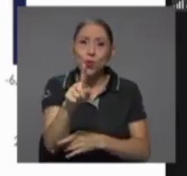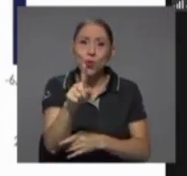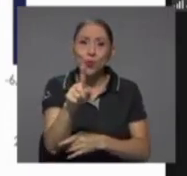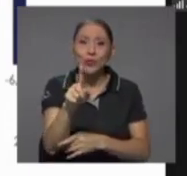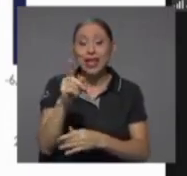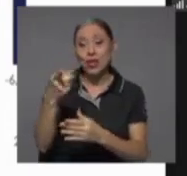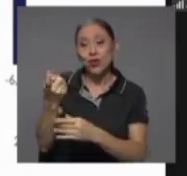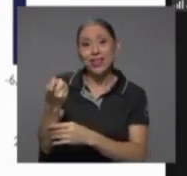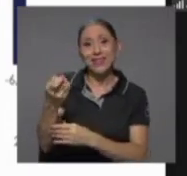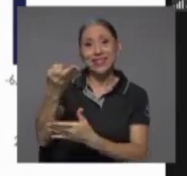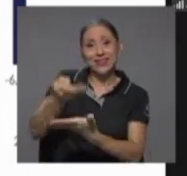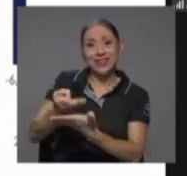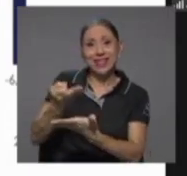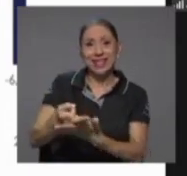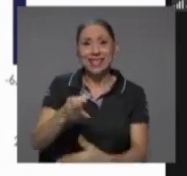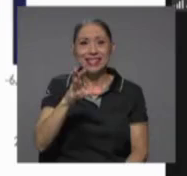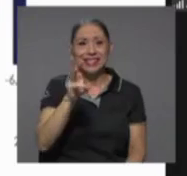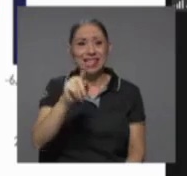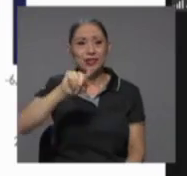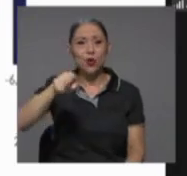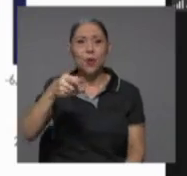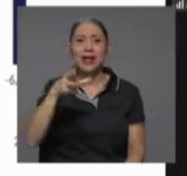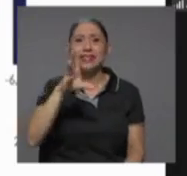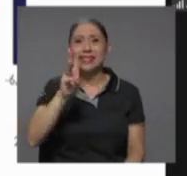del 6,6% del